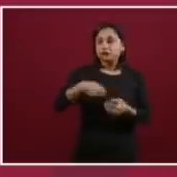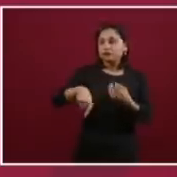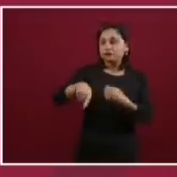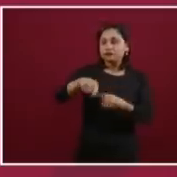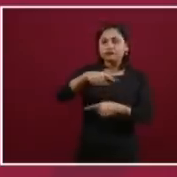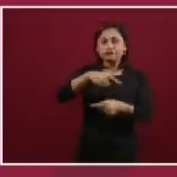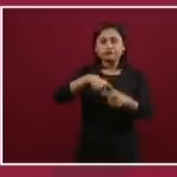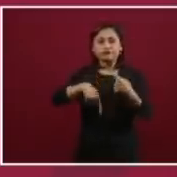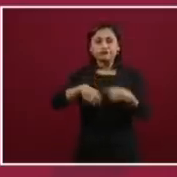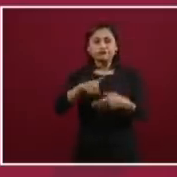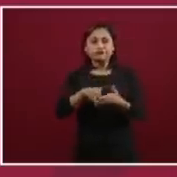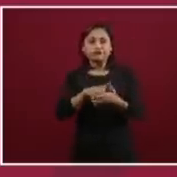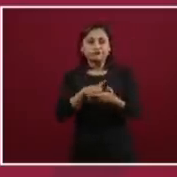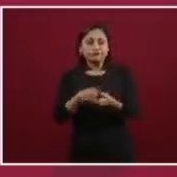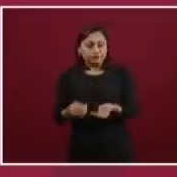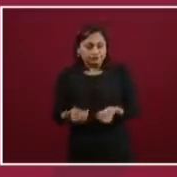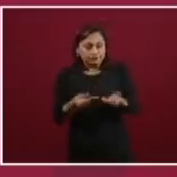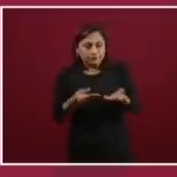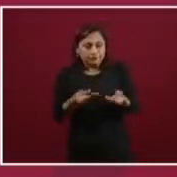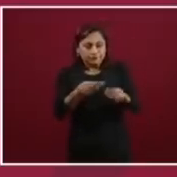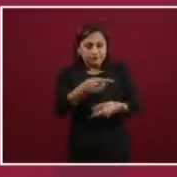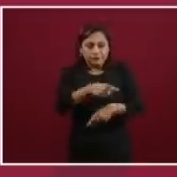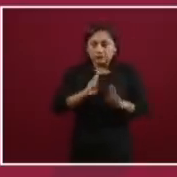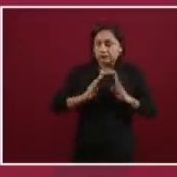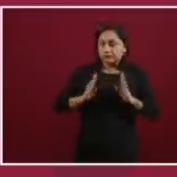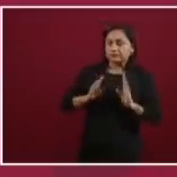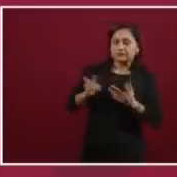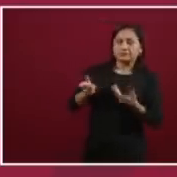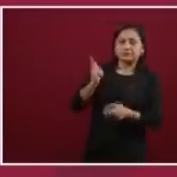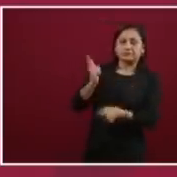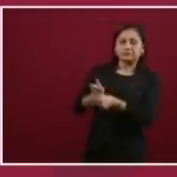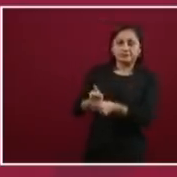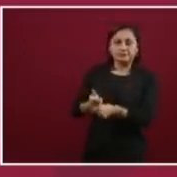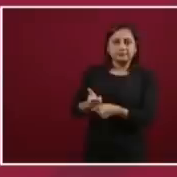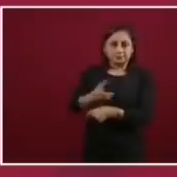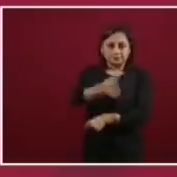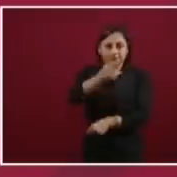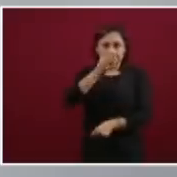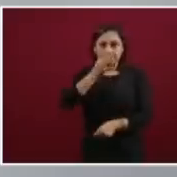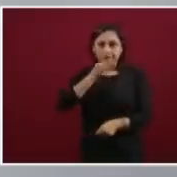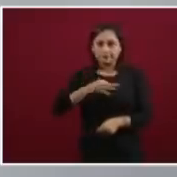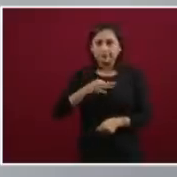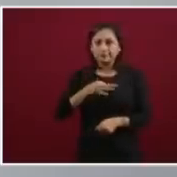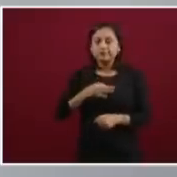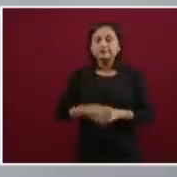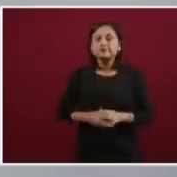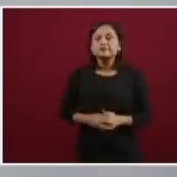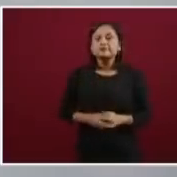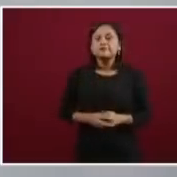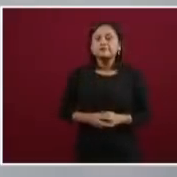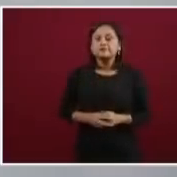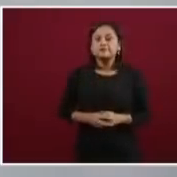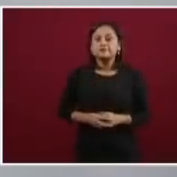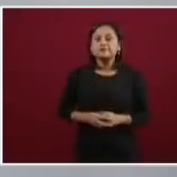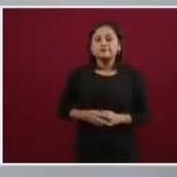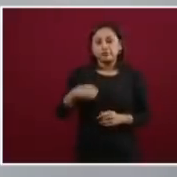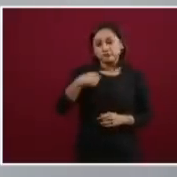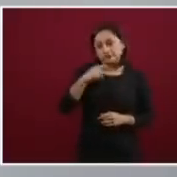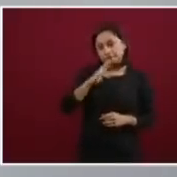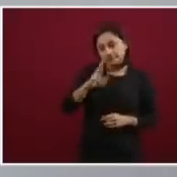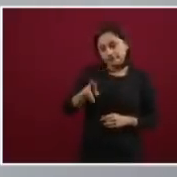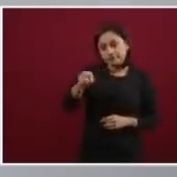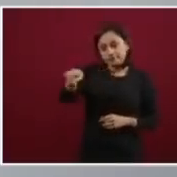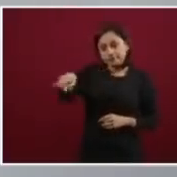militares que son un poco para contestar tu pregunta si hay nivel de racionalidad